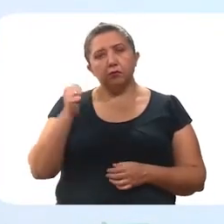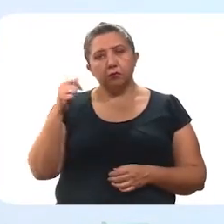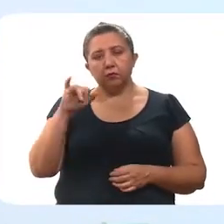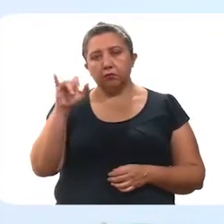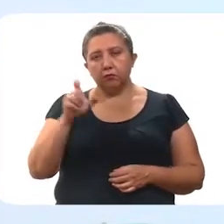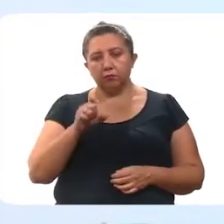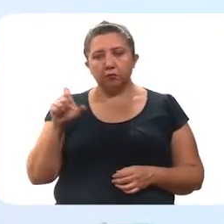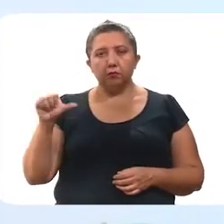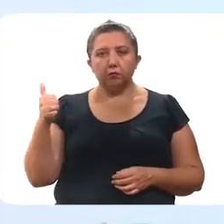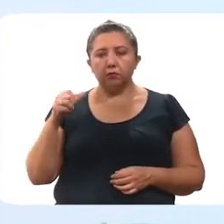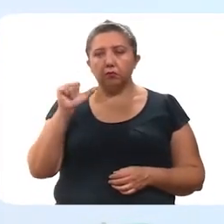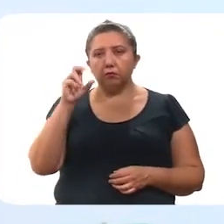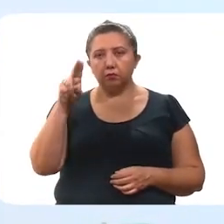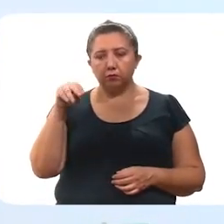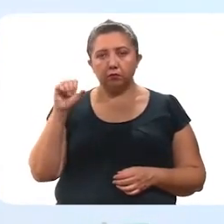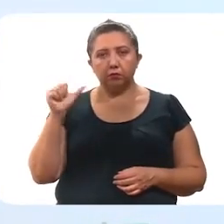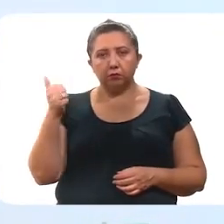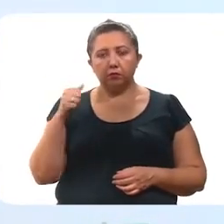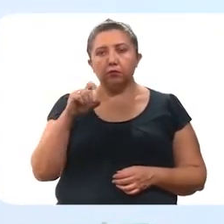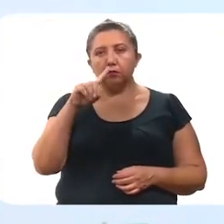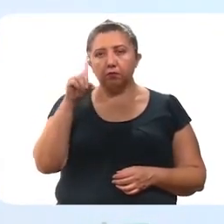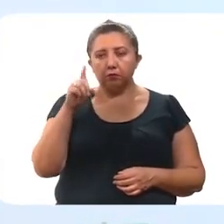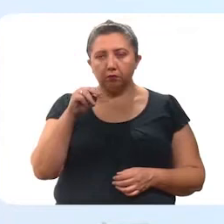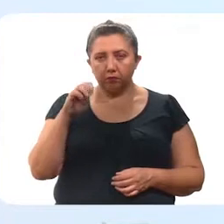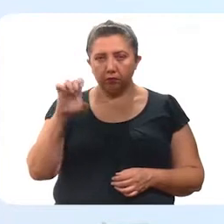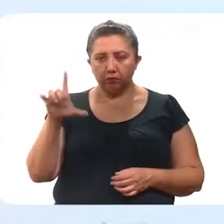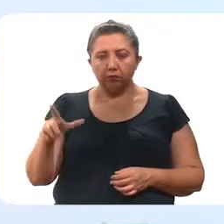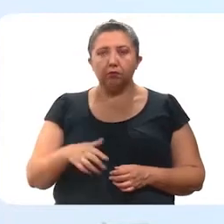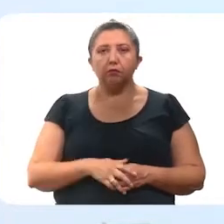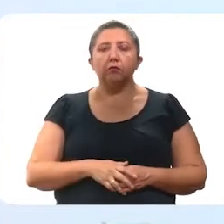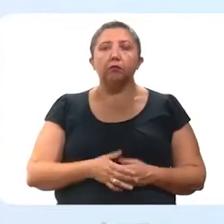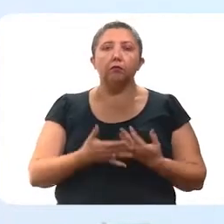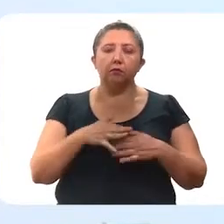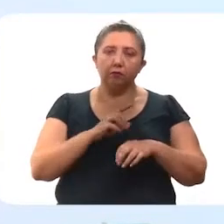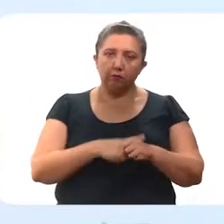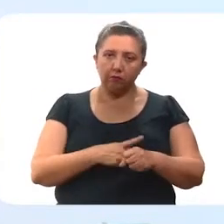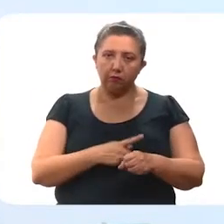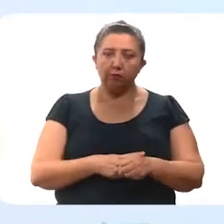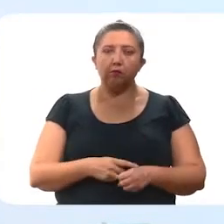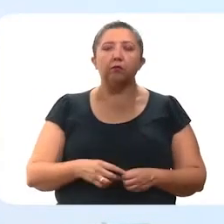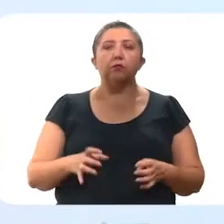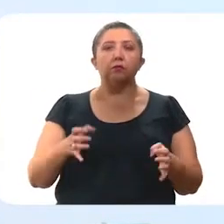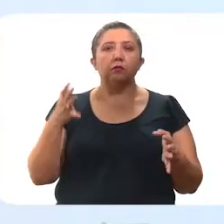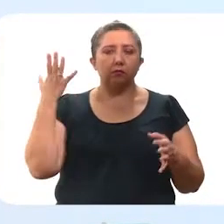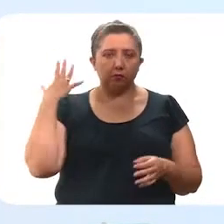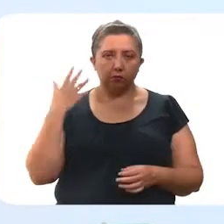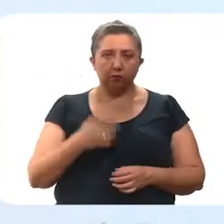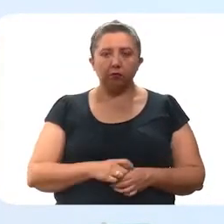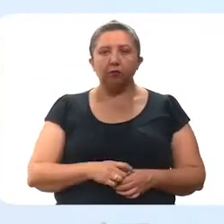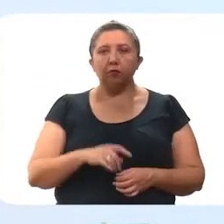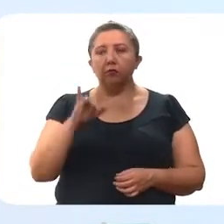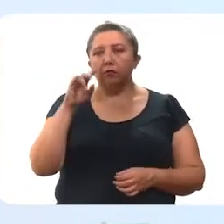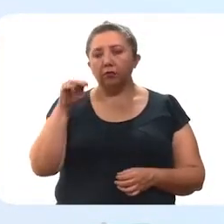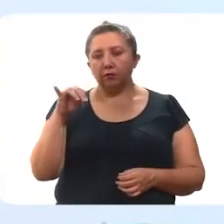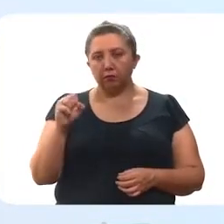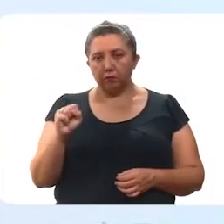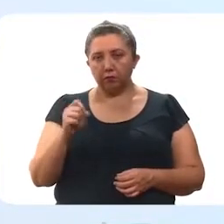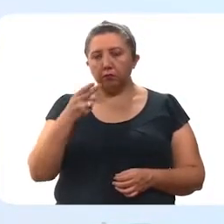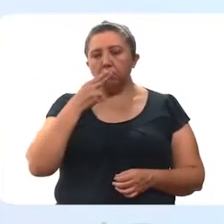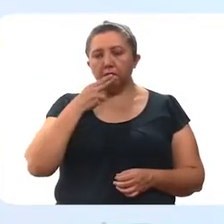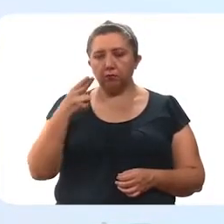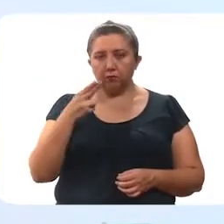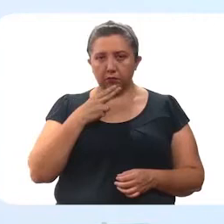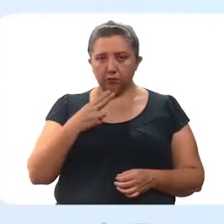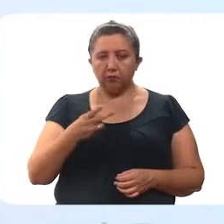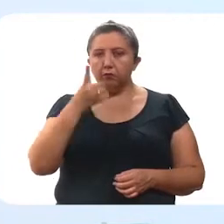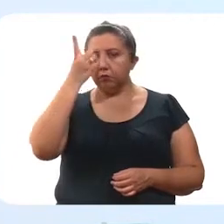Ixil, 1 en Acanqué y 1 en Xochitl. Entre sus principales enfermedades se encontraban inmunosupresión,